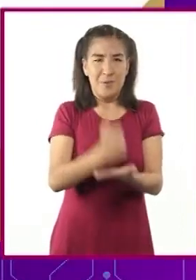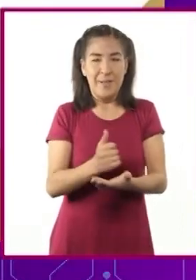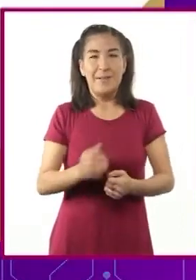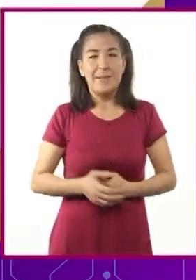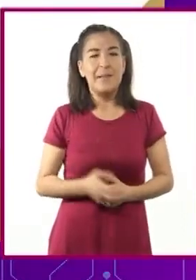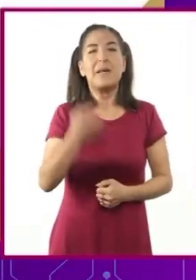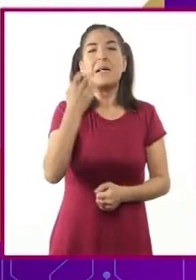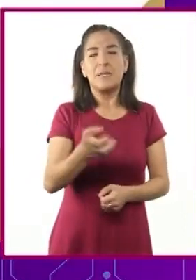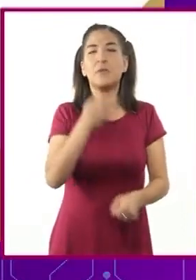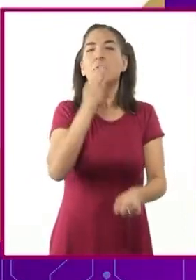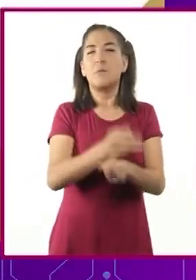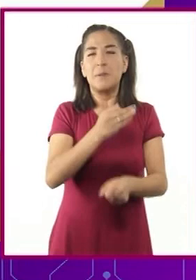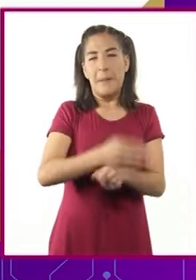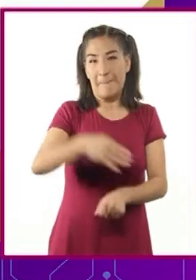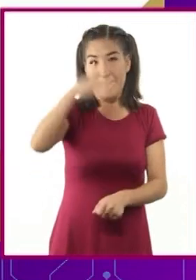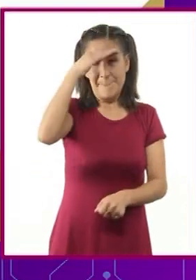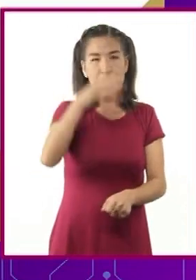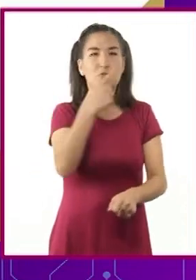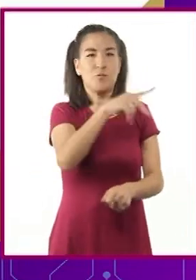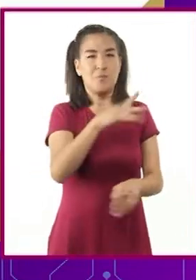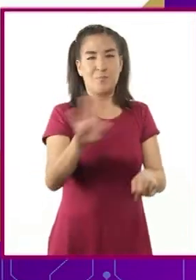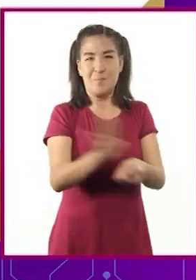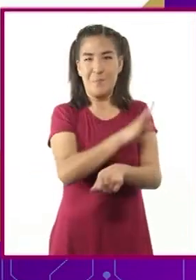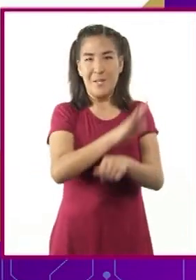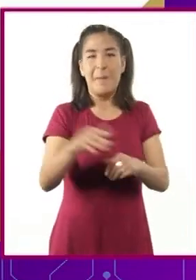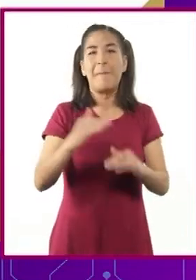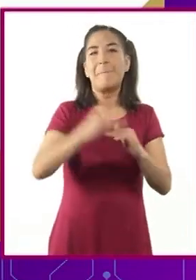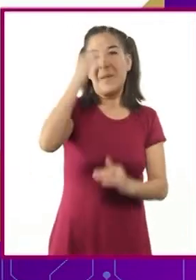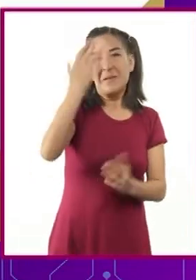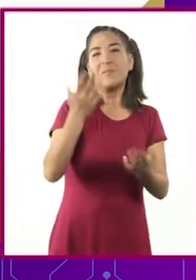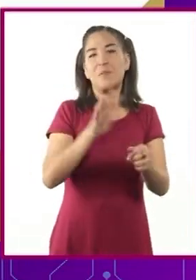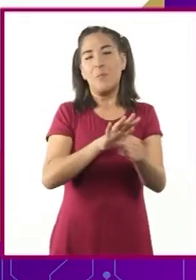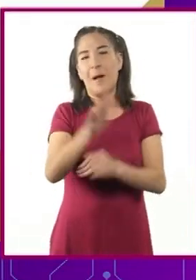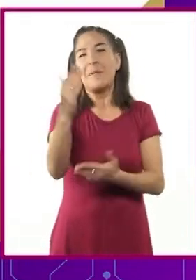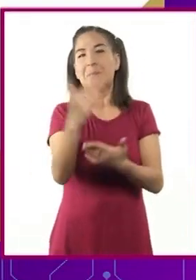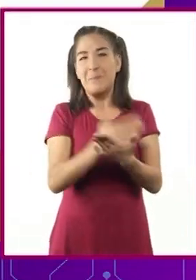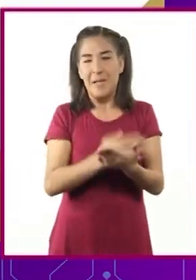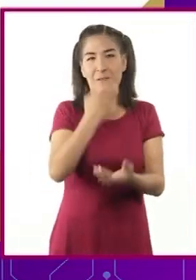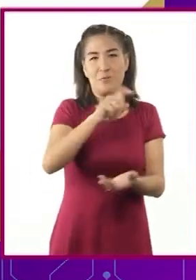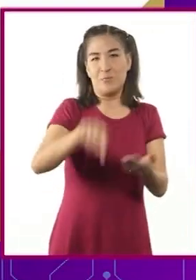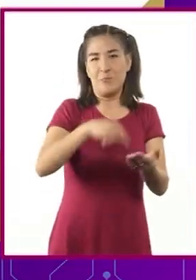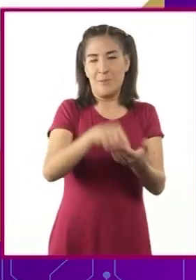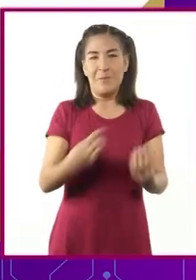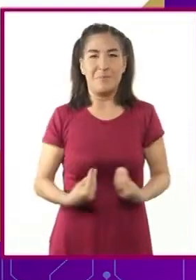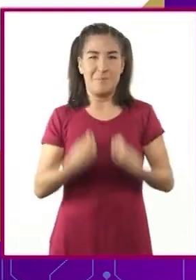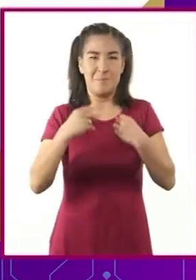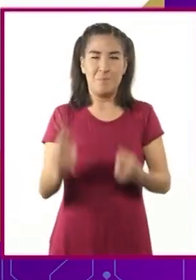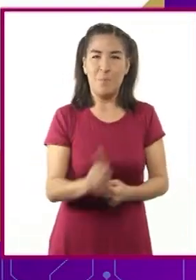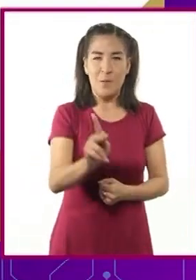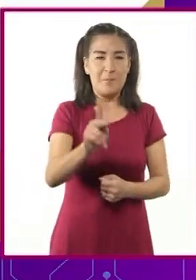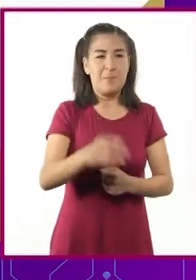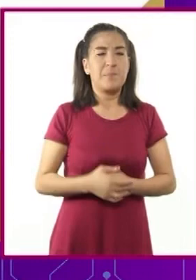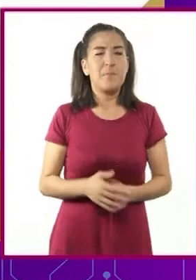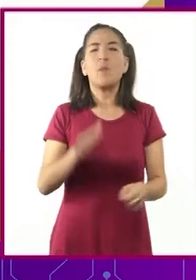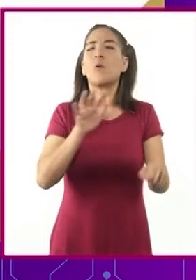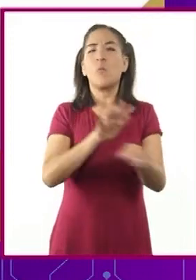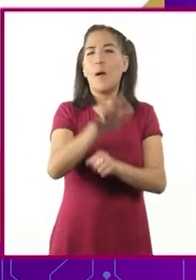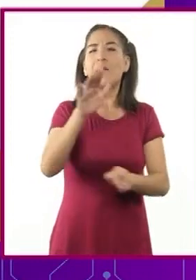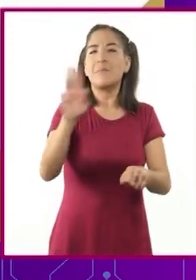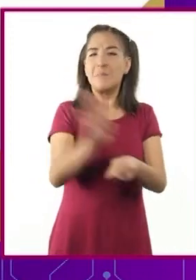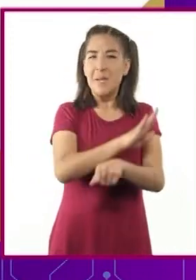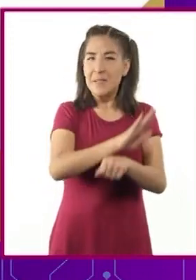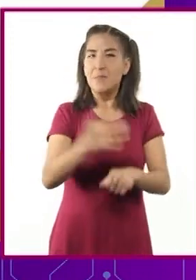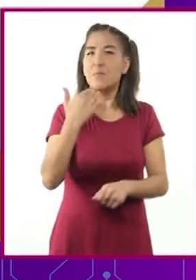Ahora, pensemos en las ventajas y desventajas de vivir en los espacios rurales. Una ventaja es que